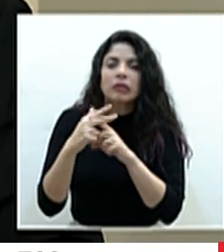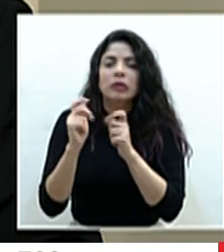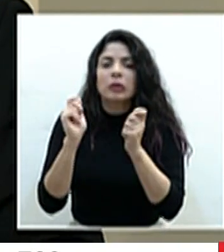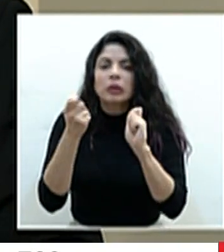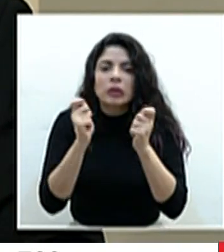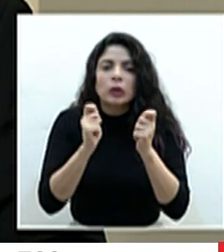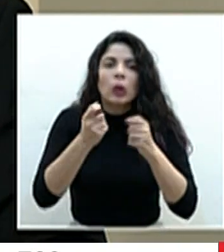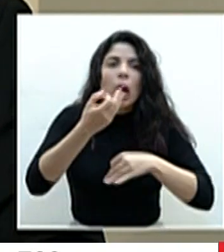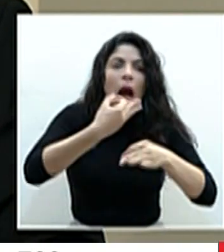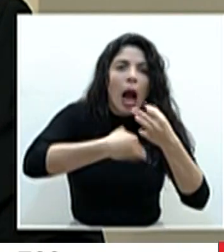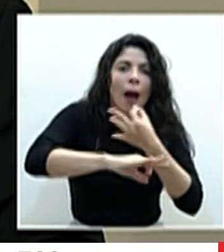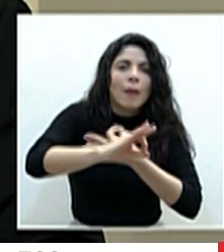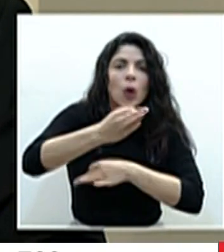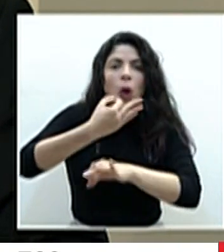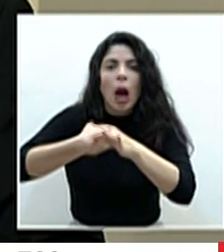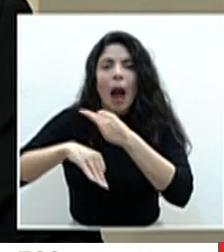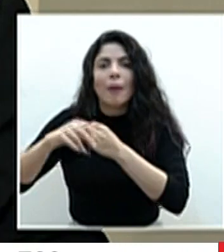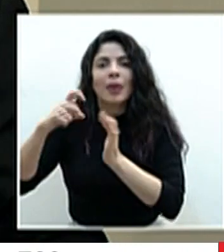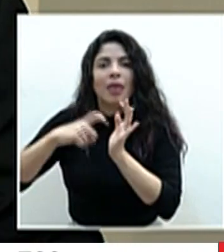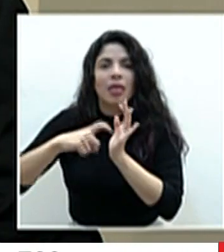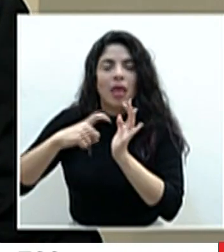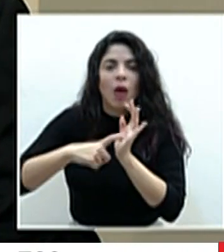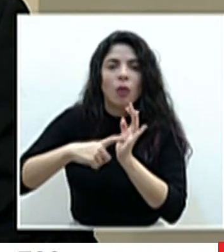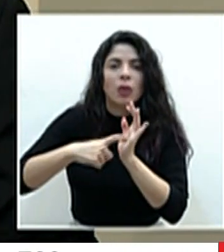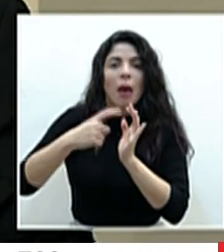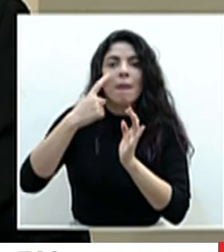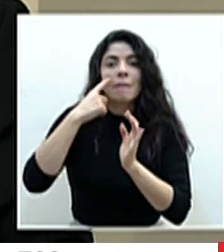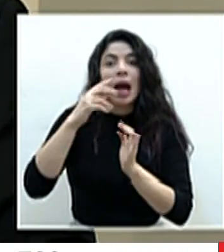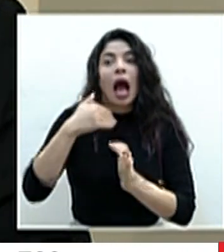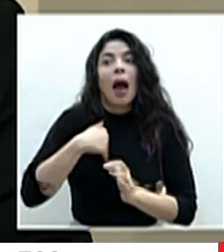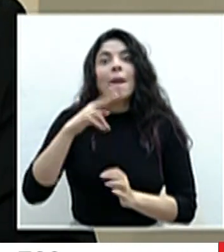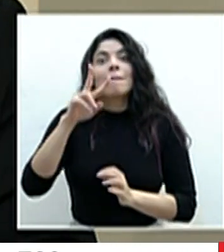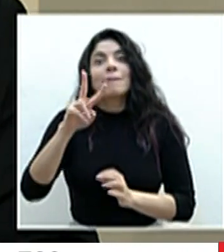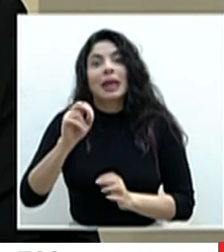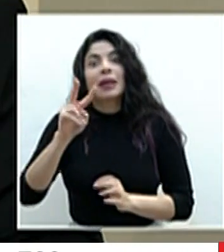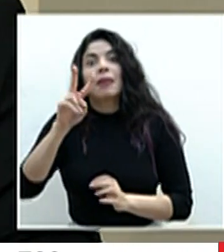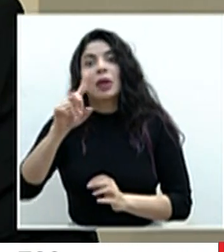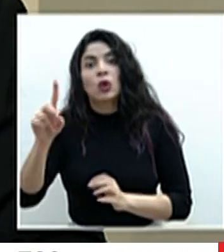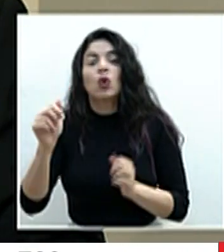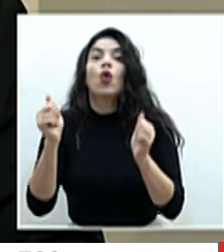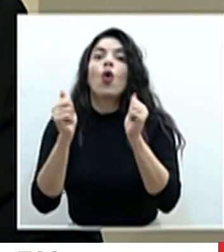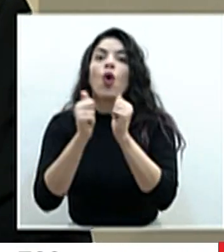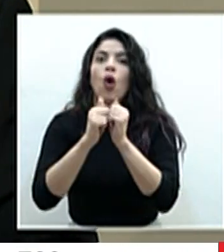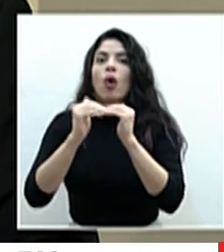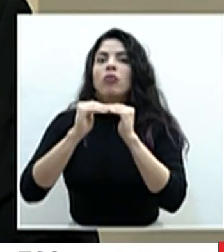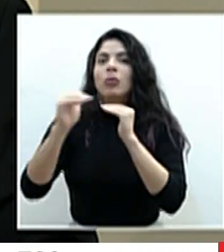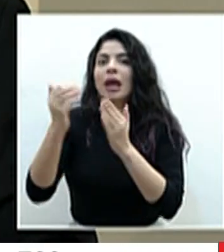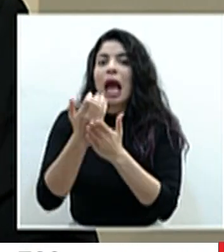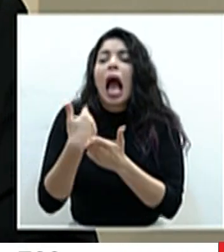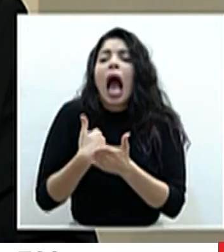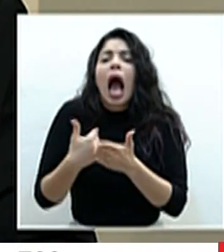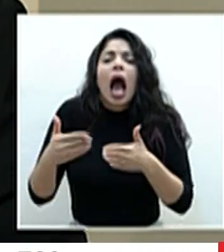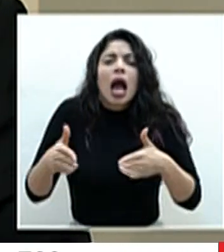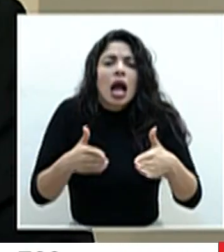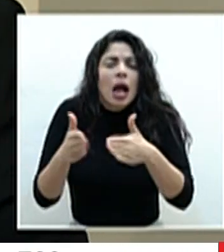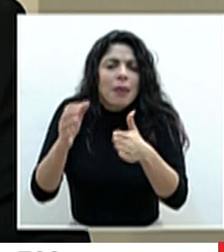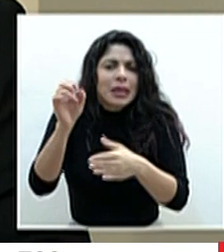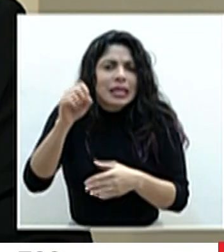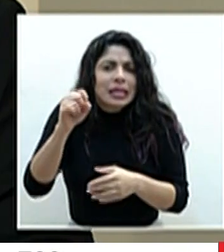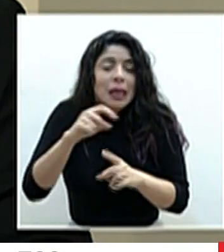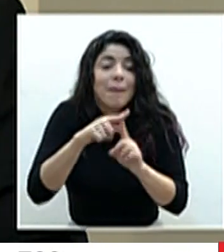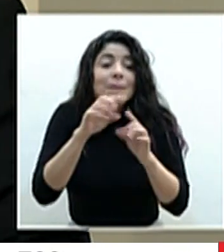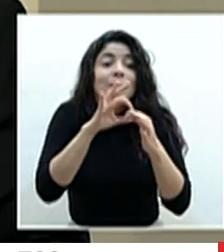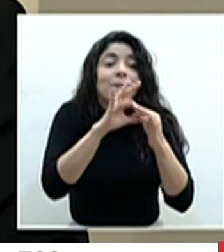readecuaciones, canjes, particularmente de deuda, para tener un 2021 también con estabilidad. Ahí hay una ruta, pero particularmente para los